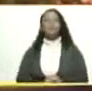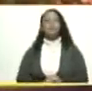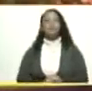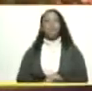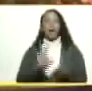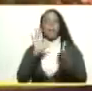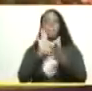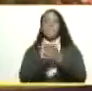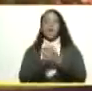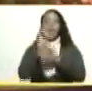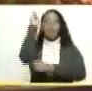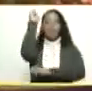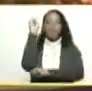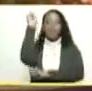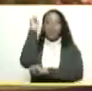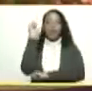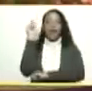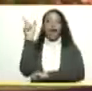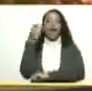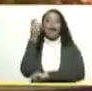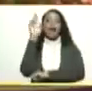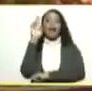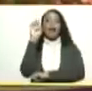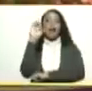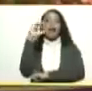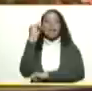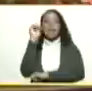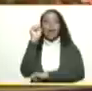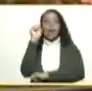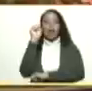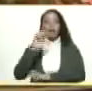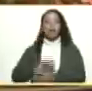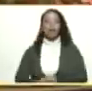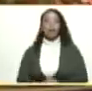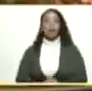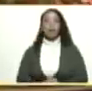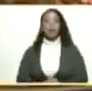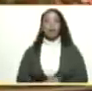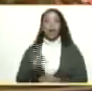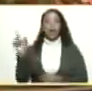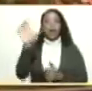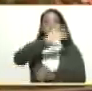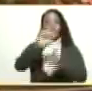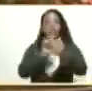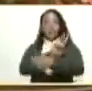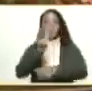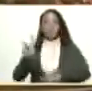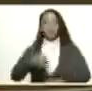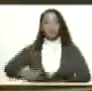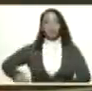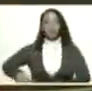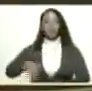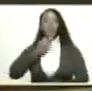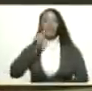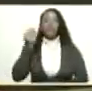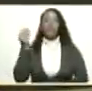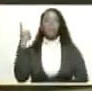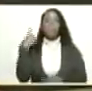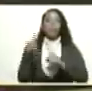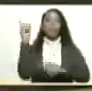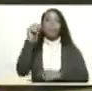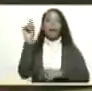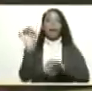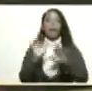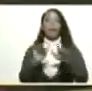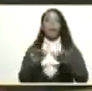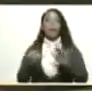compañera diputada Grecia Colmenares, que es vicepresidenta para la juventud, pero además es